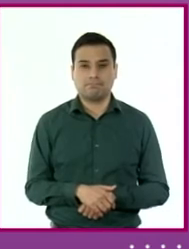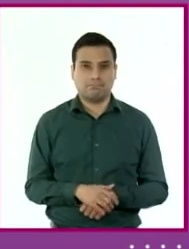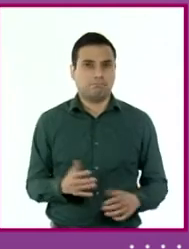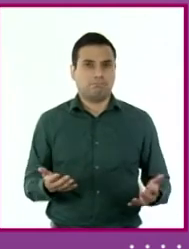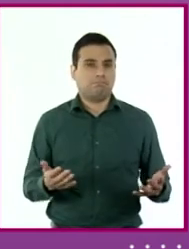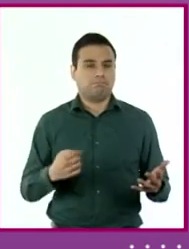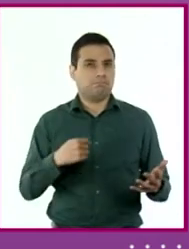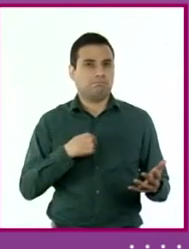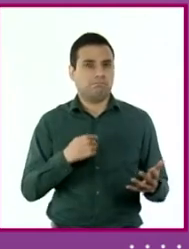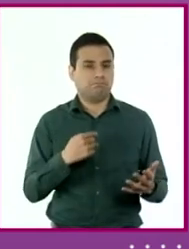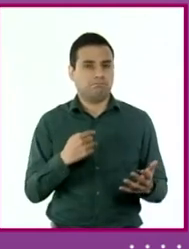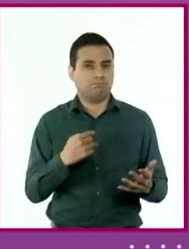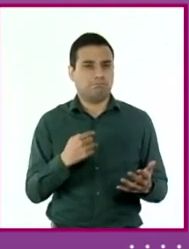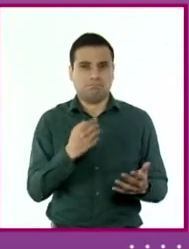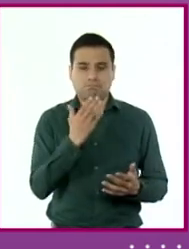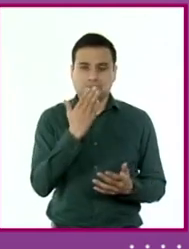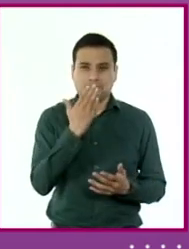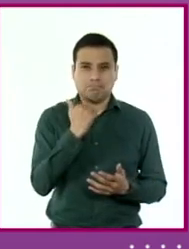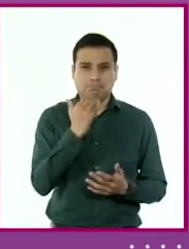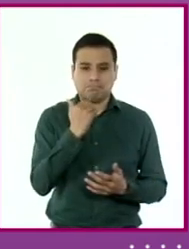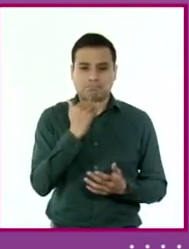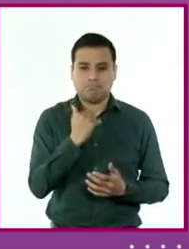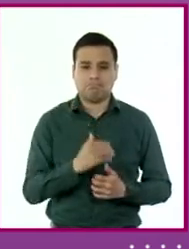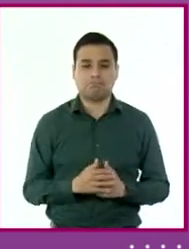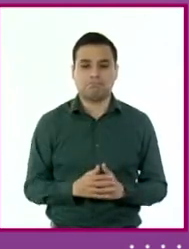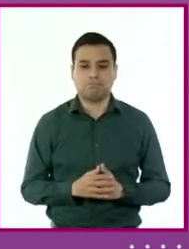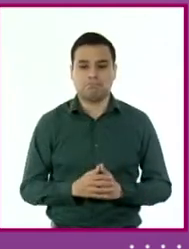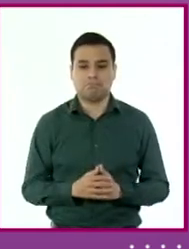I don't have last name.